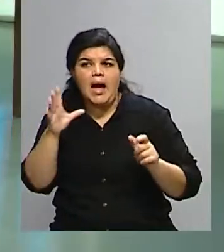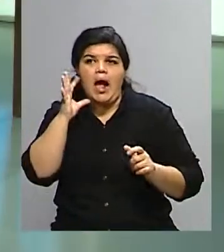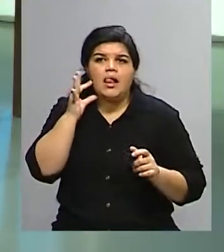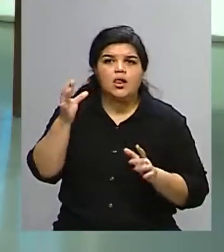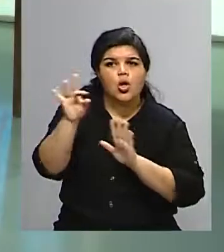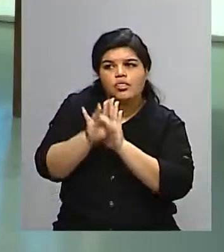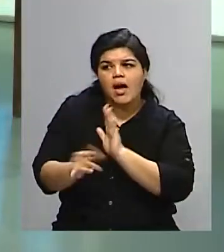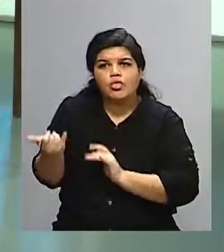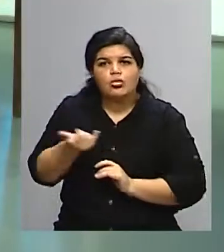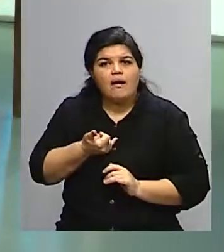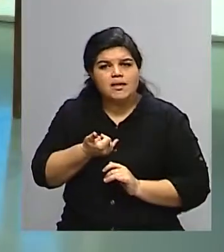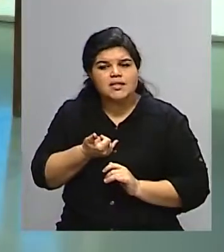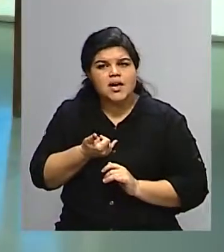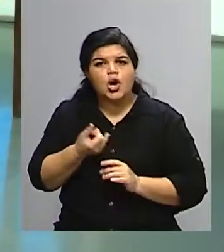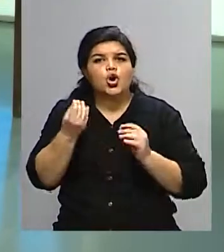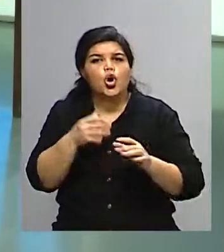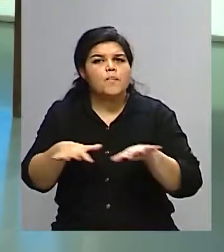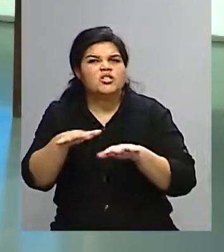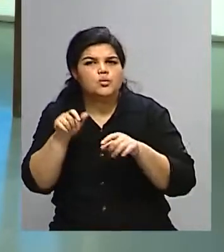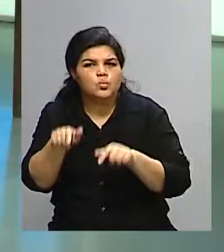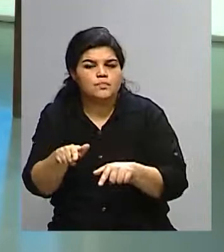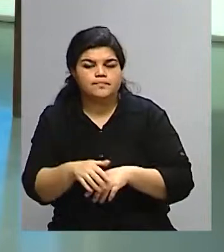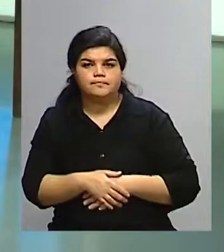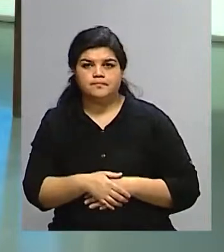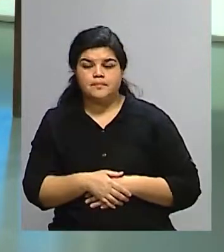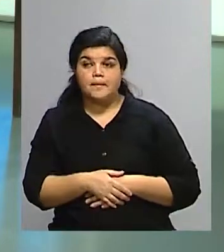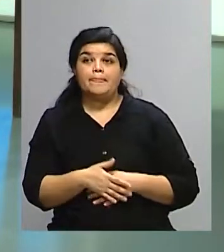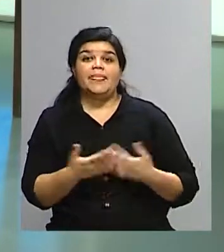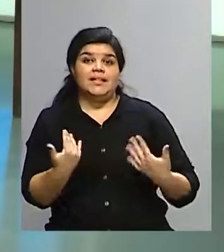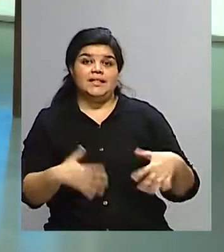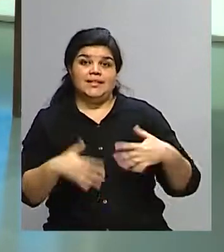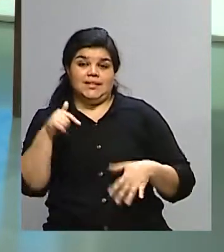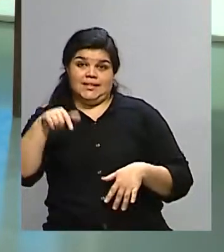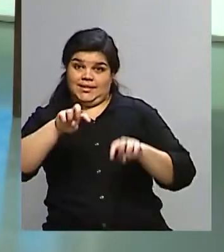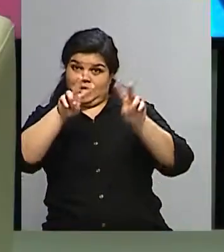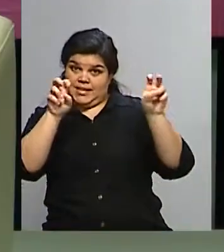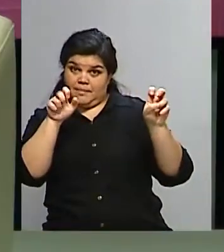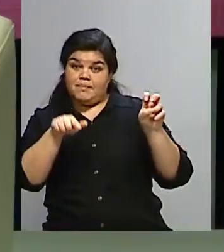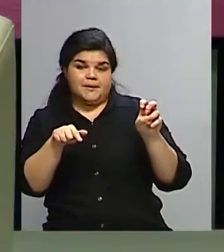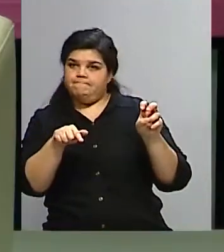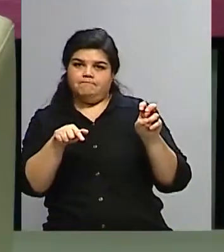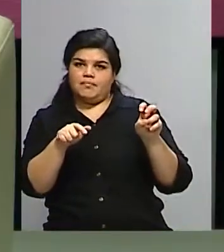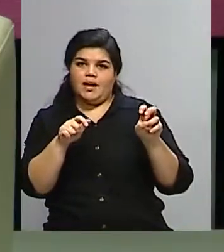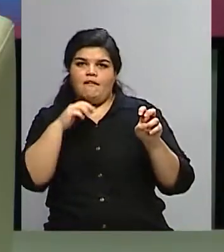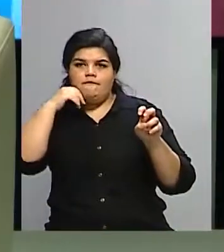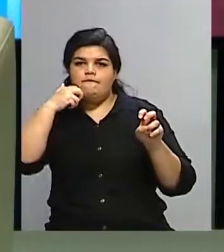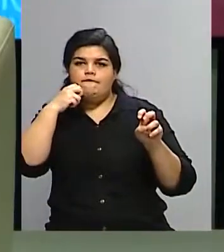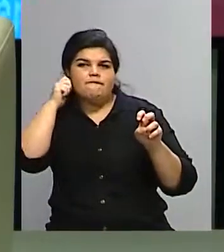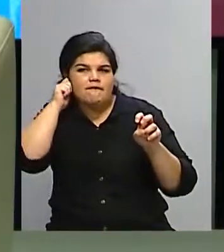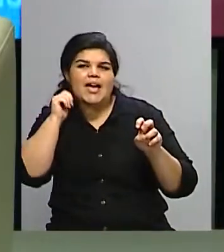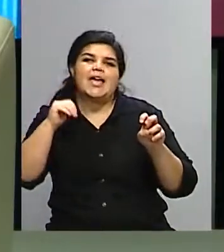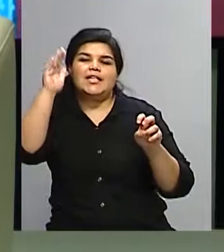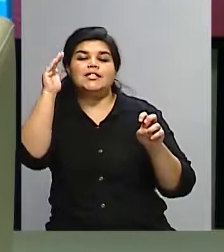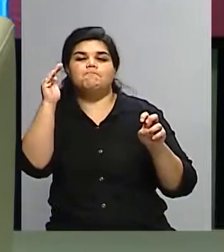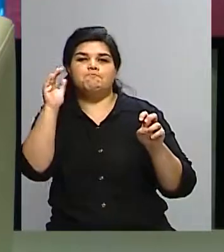otro aspecto, digamos, dentro de la temática de las vejeces que está como bastante desierto, ¿no? En general, no solamente en